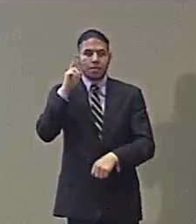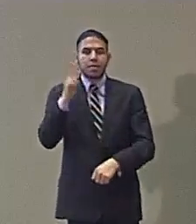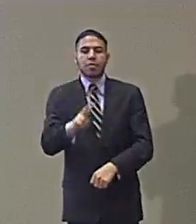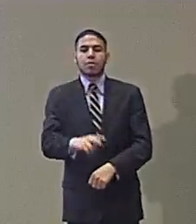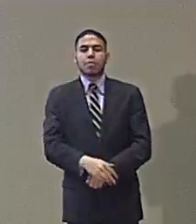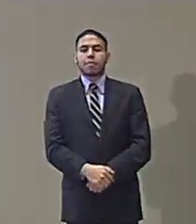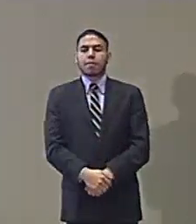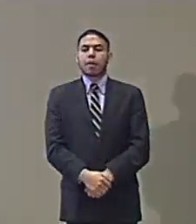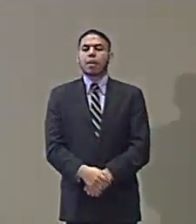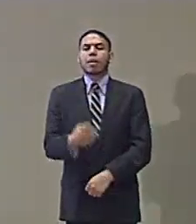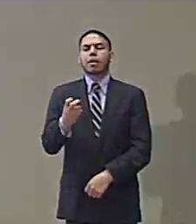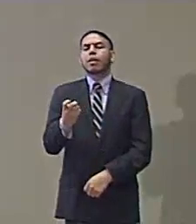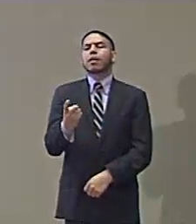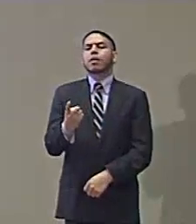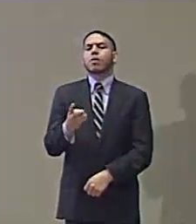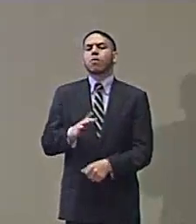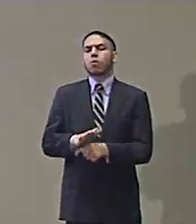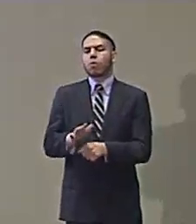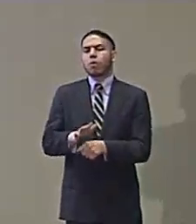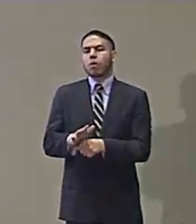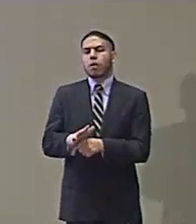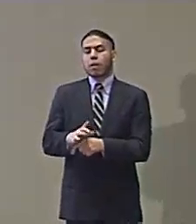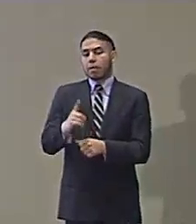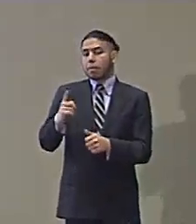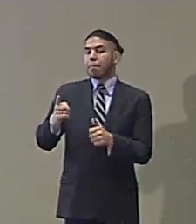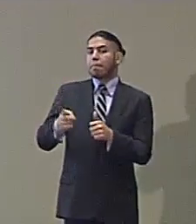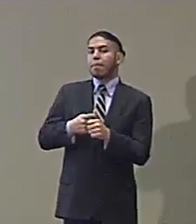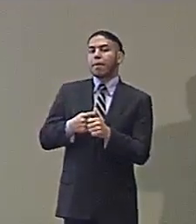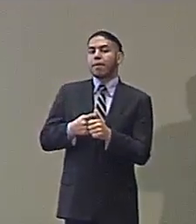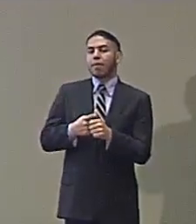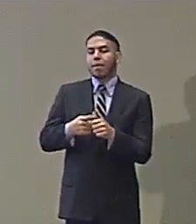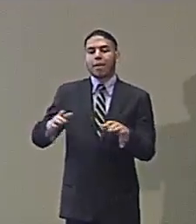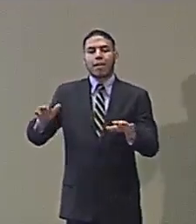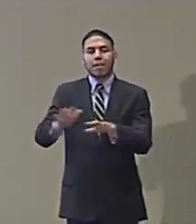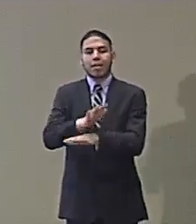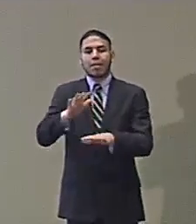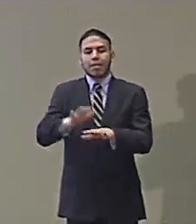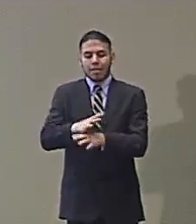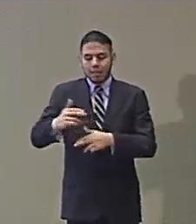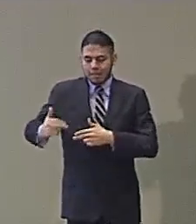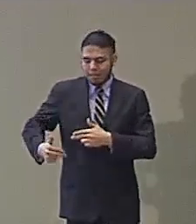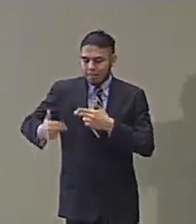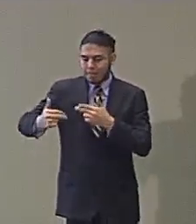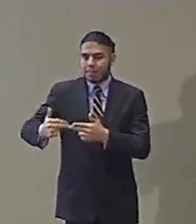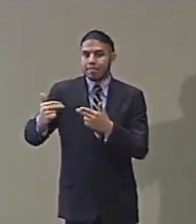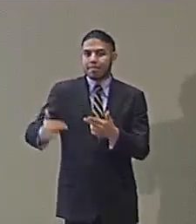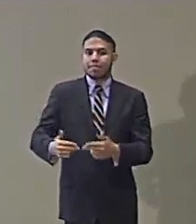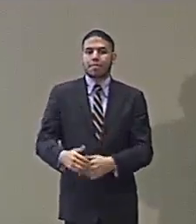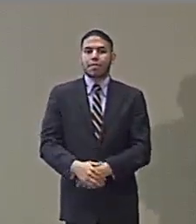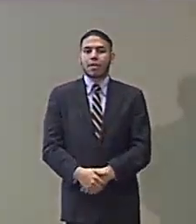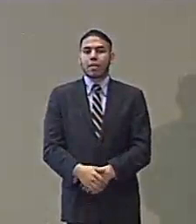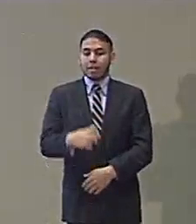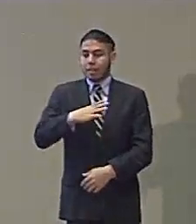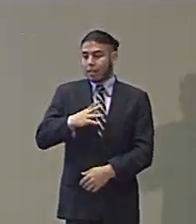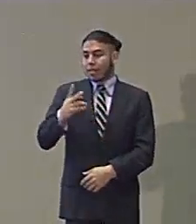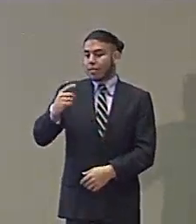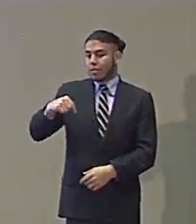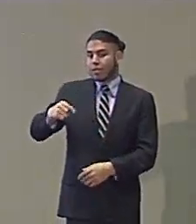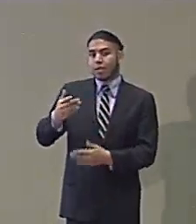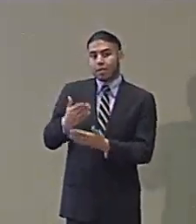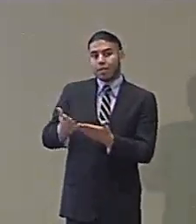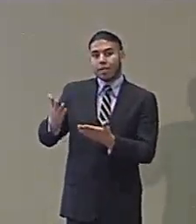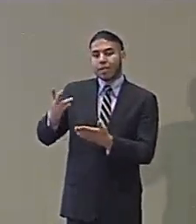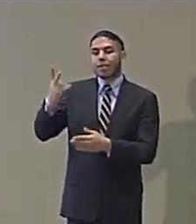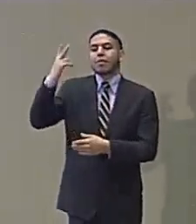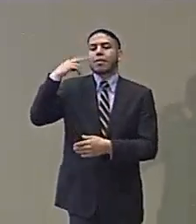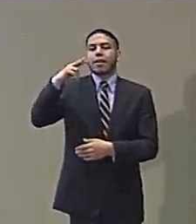refiere principalmente al primero es el cambio generacional hoy en día tenemos a un viajero distinto tenemos